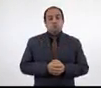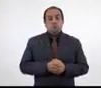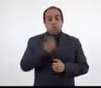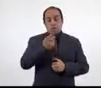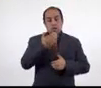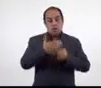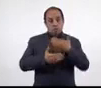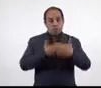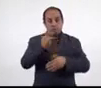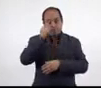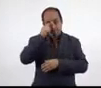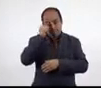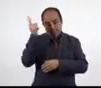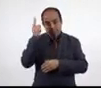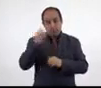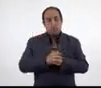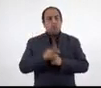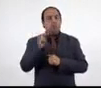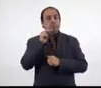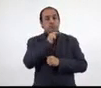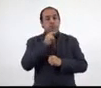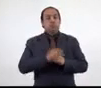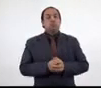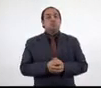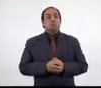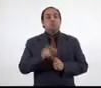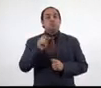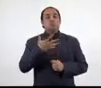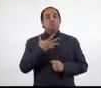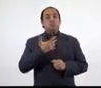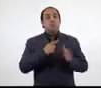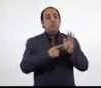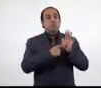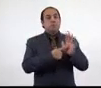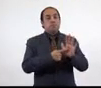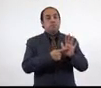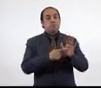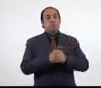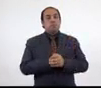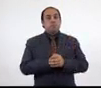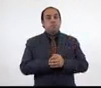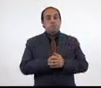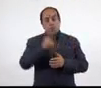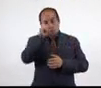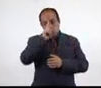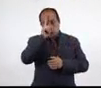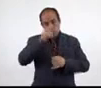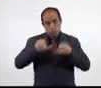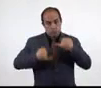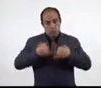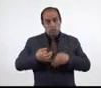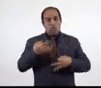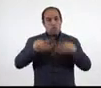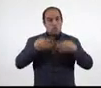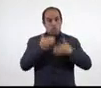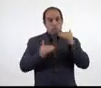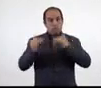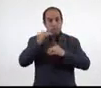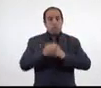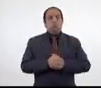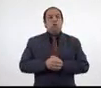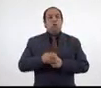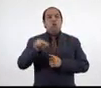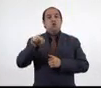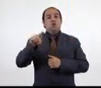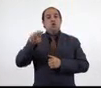procedimiento sumamente sencillo y expedito. También está presente la Consejería Jurídica, el Tribunal Superior, colegios de notarios,